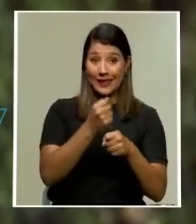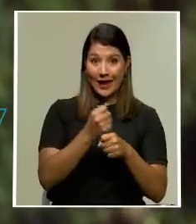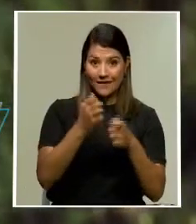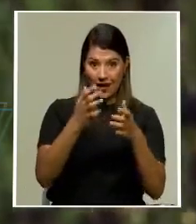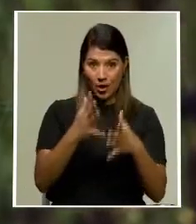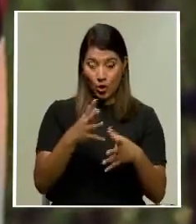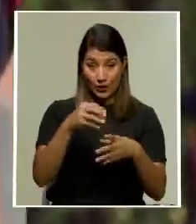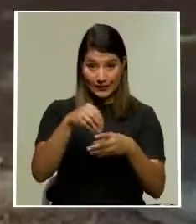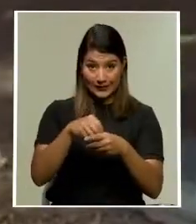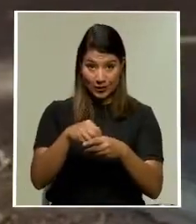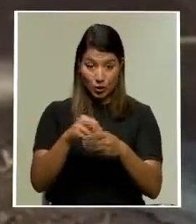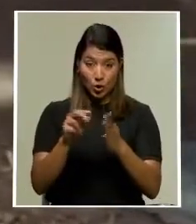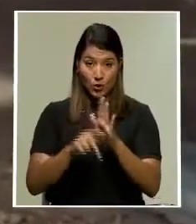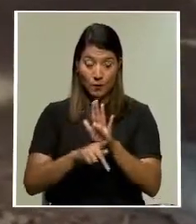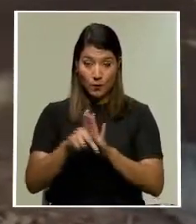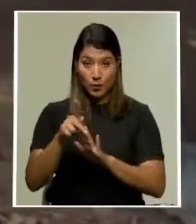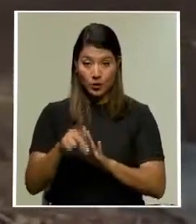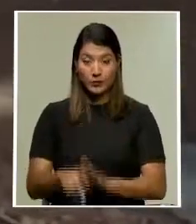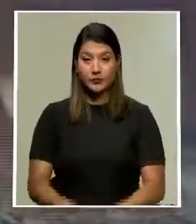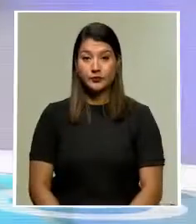este programa.